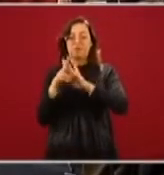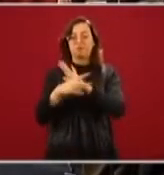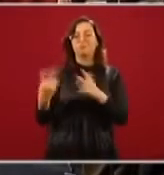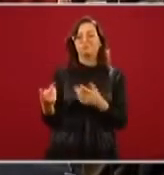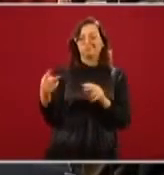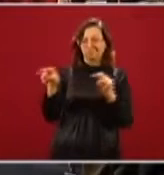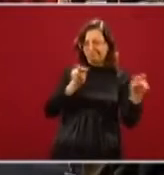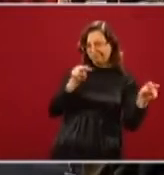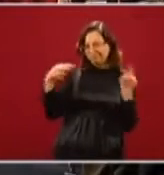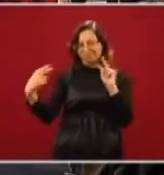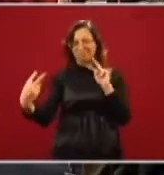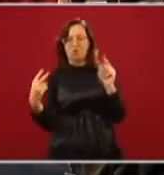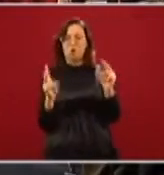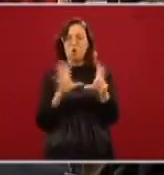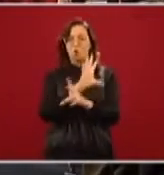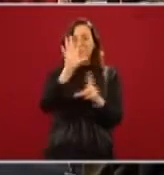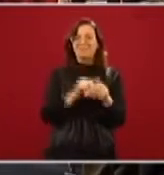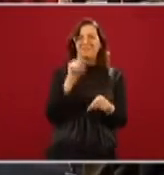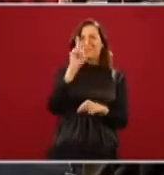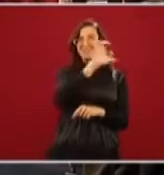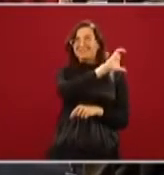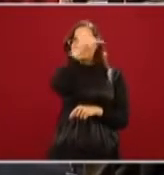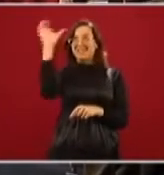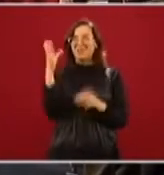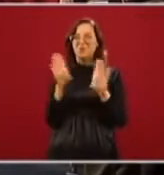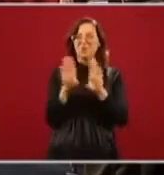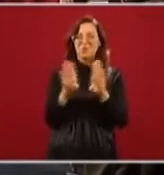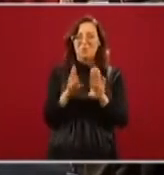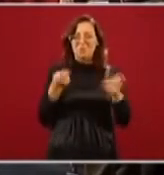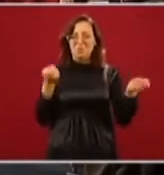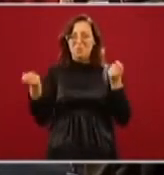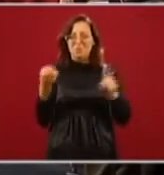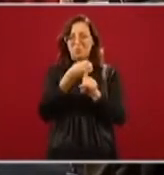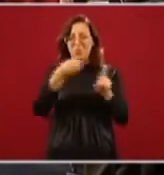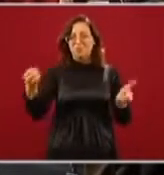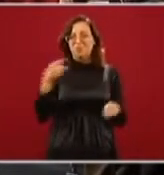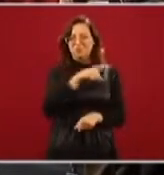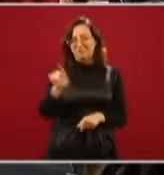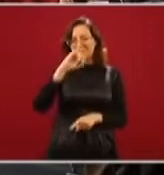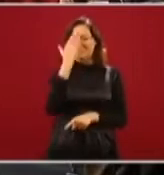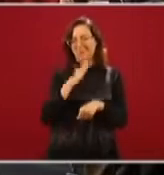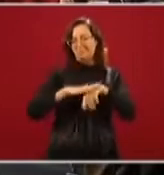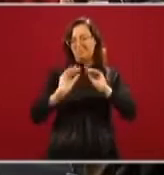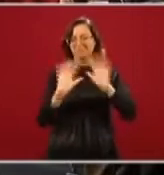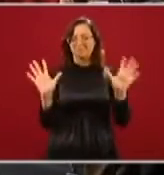cómo está conceptualizado los espacios verticales de separación y tendrán ustedes una imagen mucho más completa.